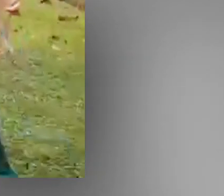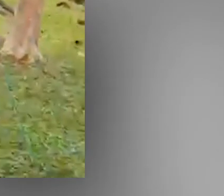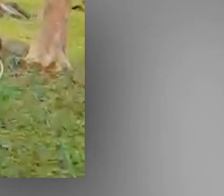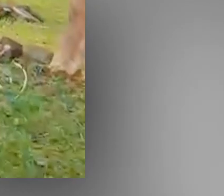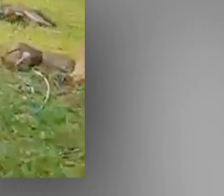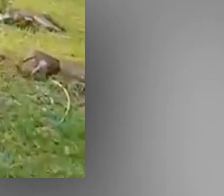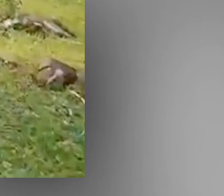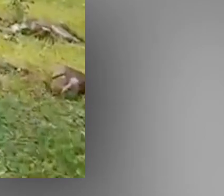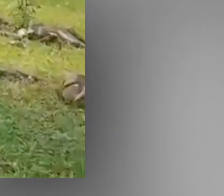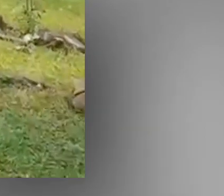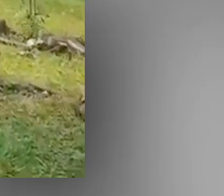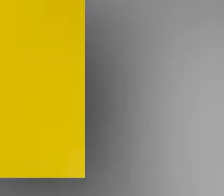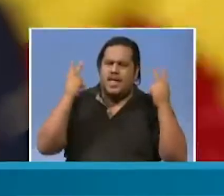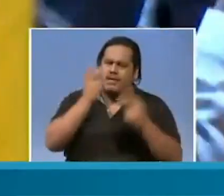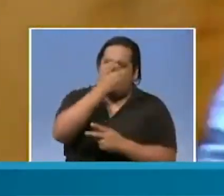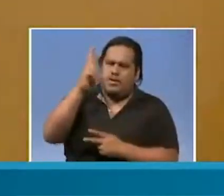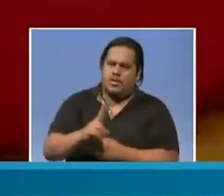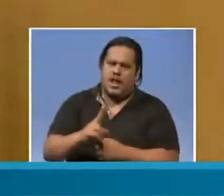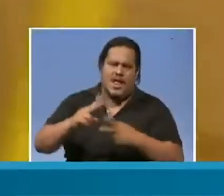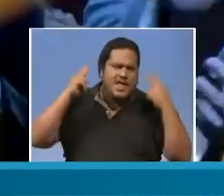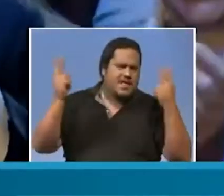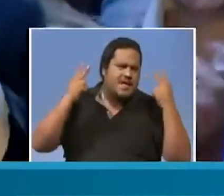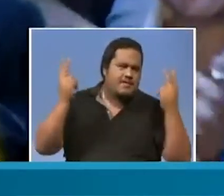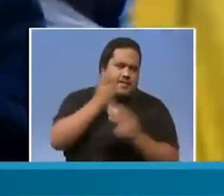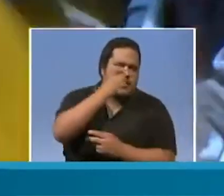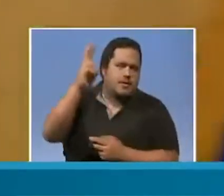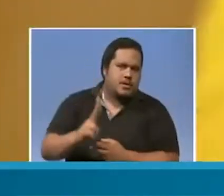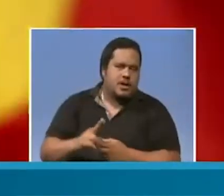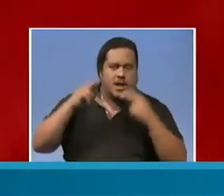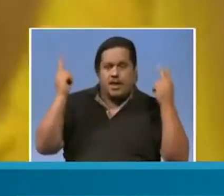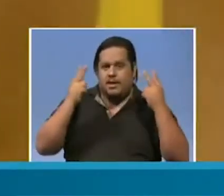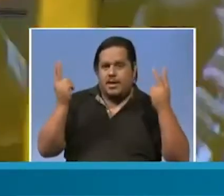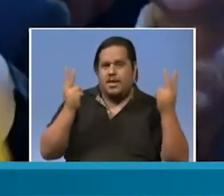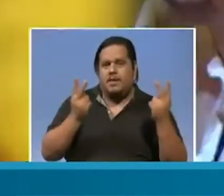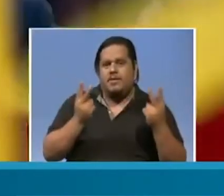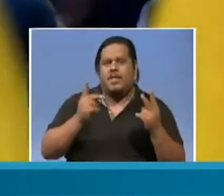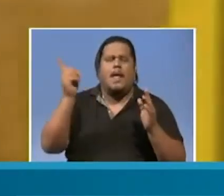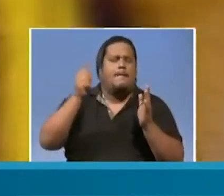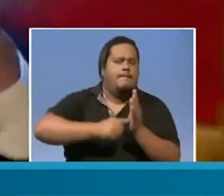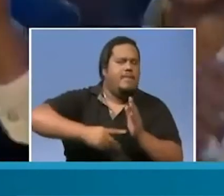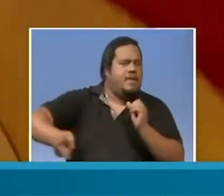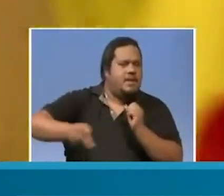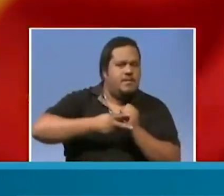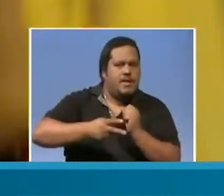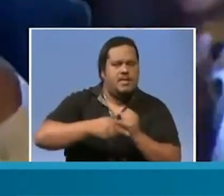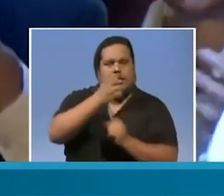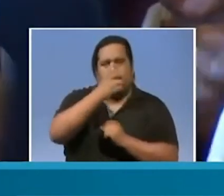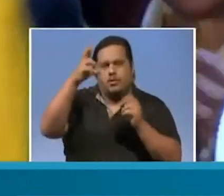manos está. ¡Que viva Costa Rica! ¡Que viva mil veces